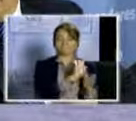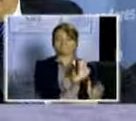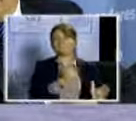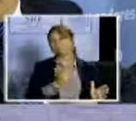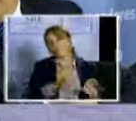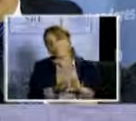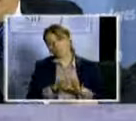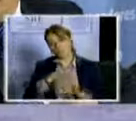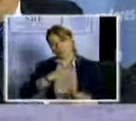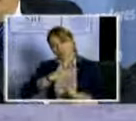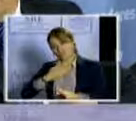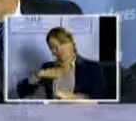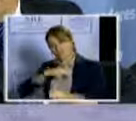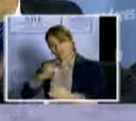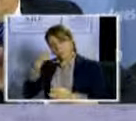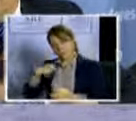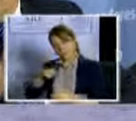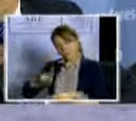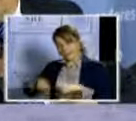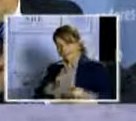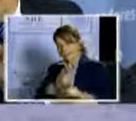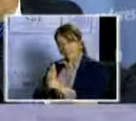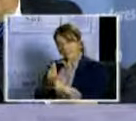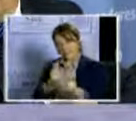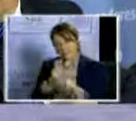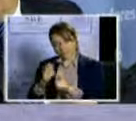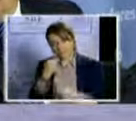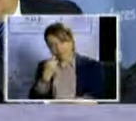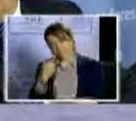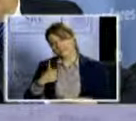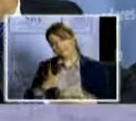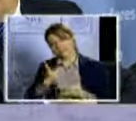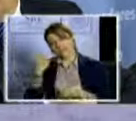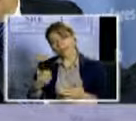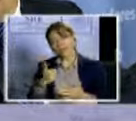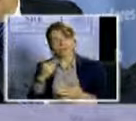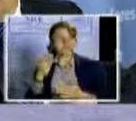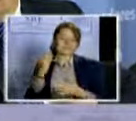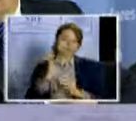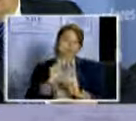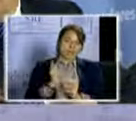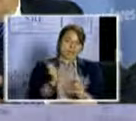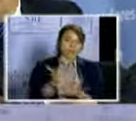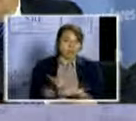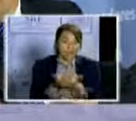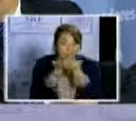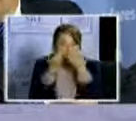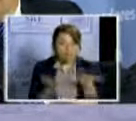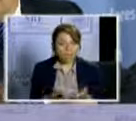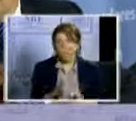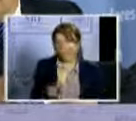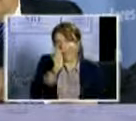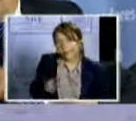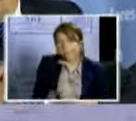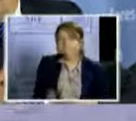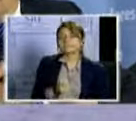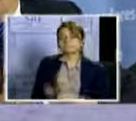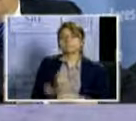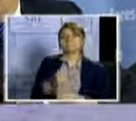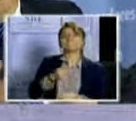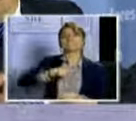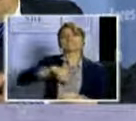ahora, cosa que no hacíamos antes, cuando vienen nuevos miembros al Consejo de Seguridad, tratamos de darles por lo menos 3 o 4